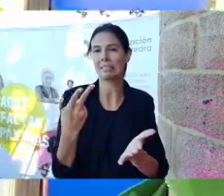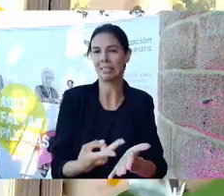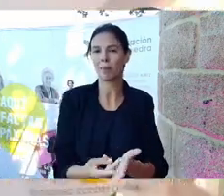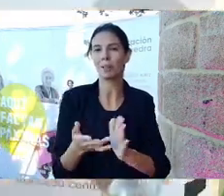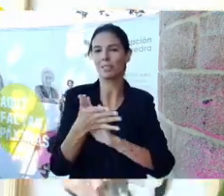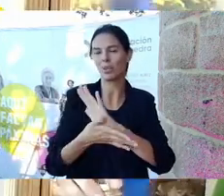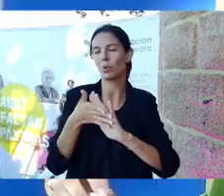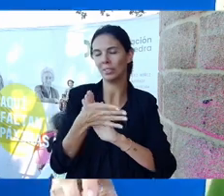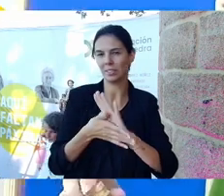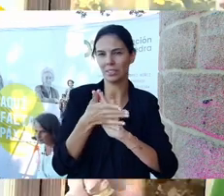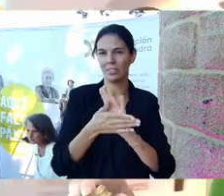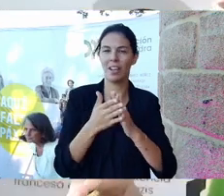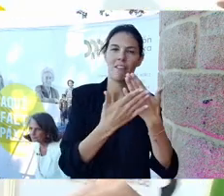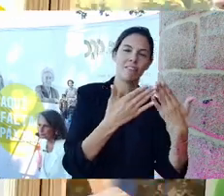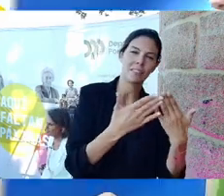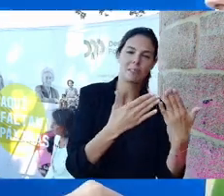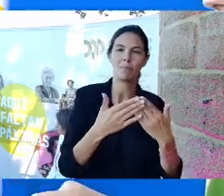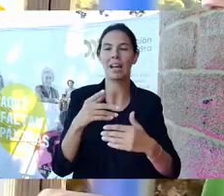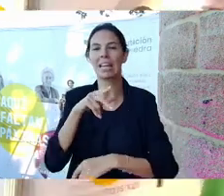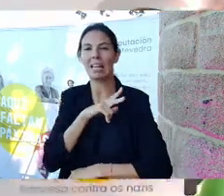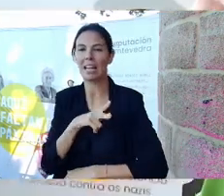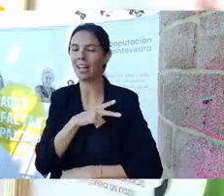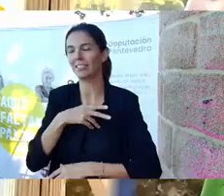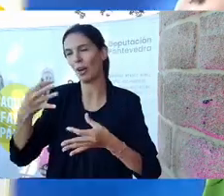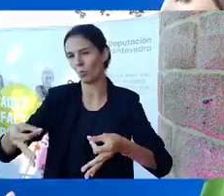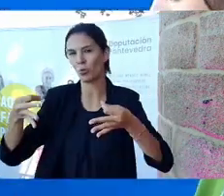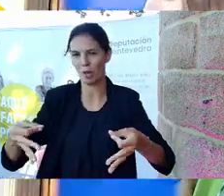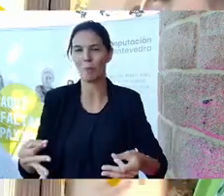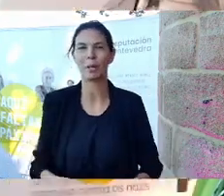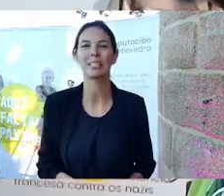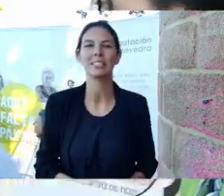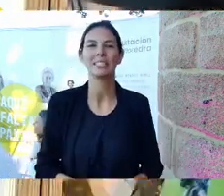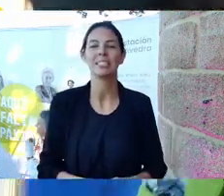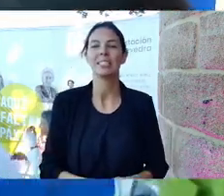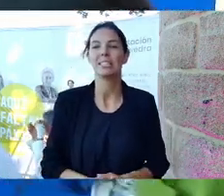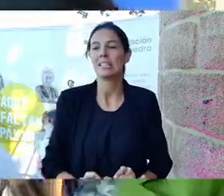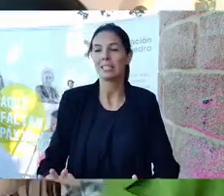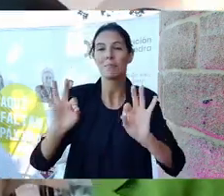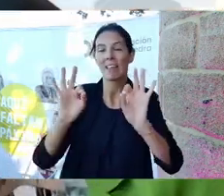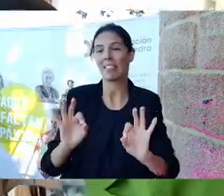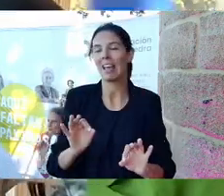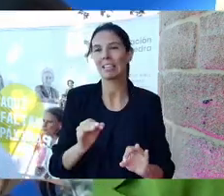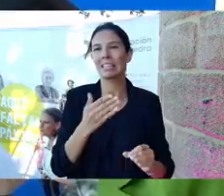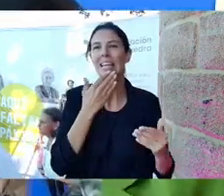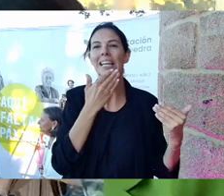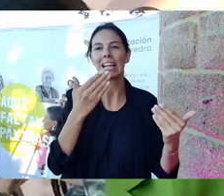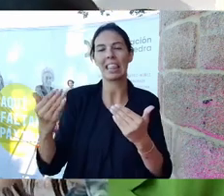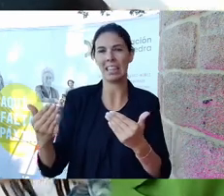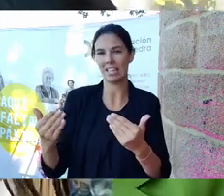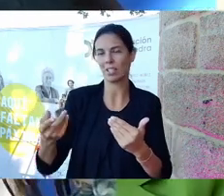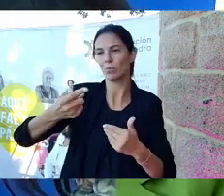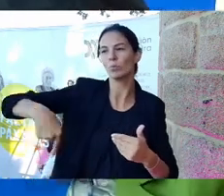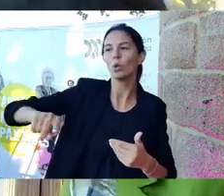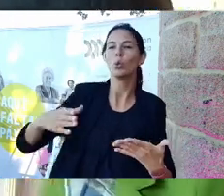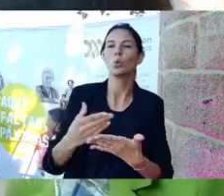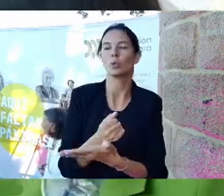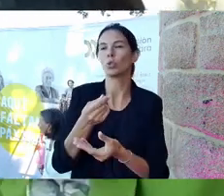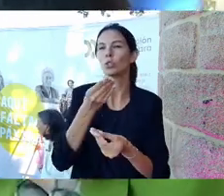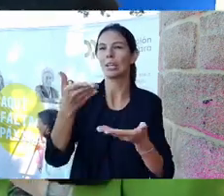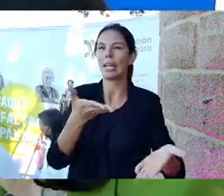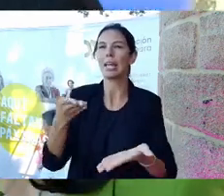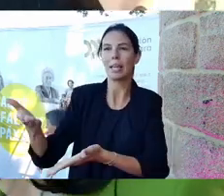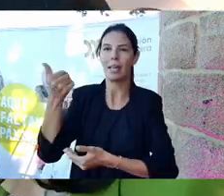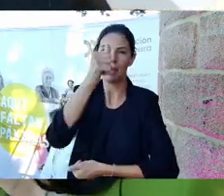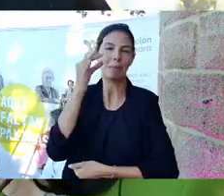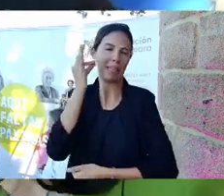nosas intérpretes de signos Fátima e Alejandra, como sempre, sobre todo grazas